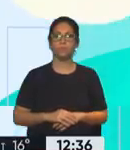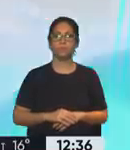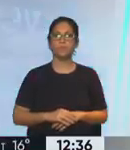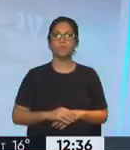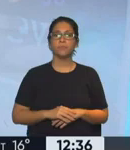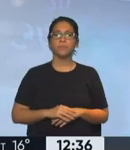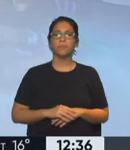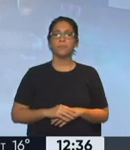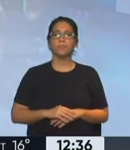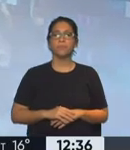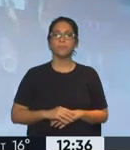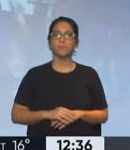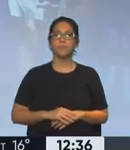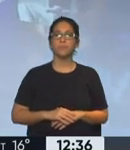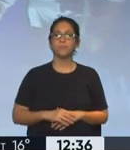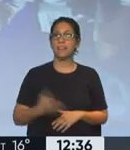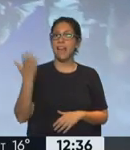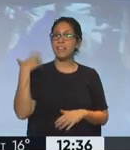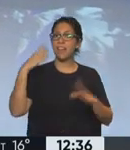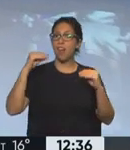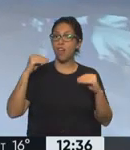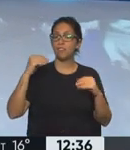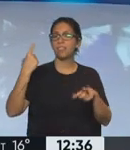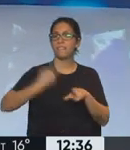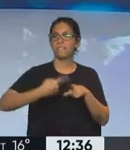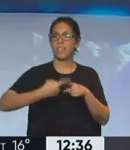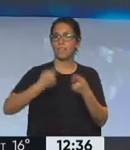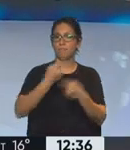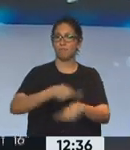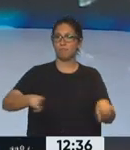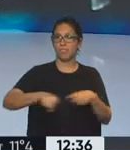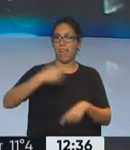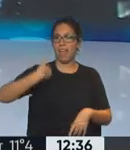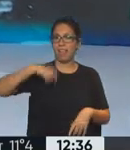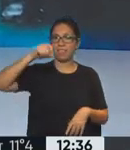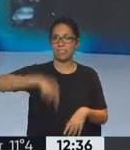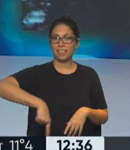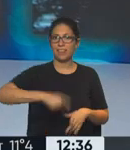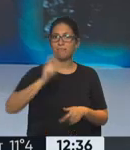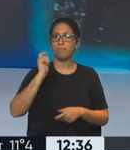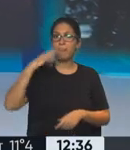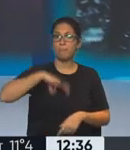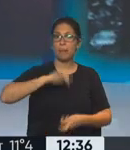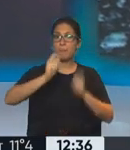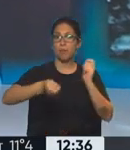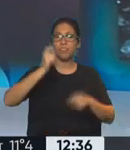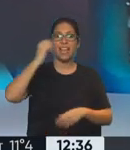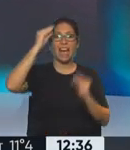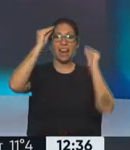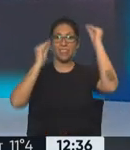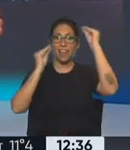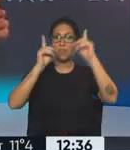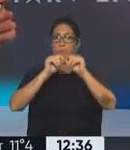quieren joder, que se mejoren. Y anoche se vivió la gran fiesta de la música argentina con la entrega de los premios Gardel edición